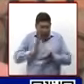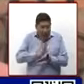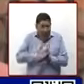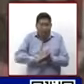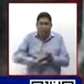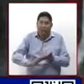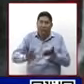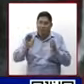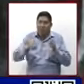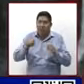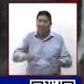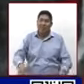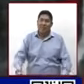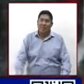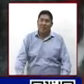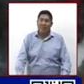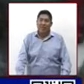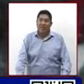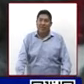techo agua. Por si llueve.